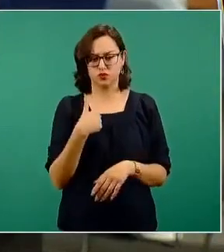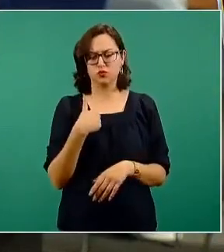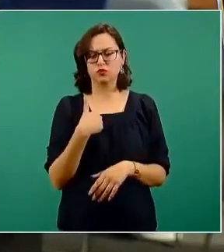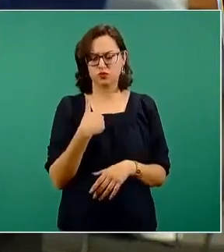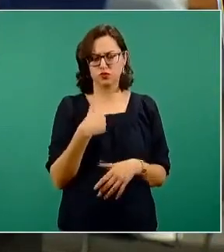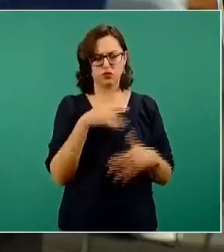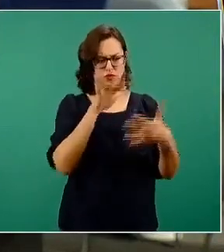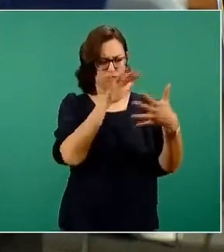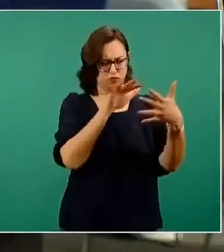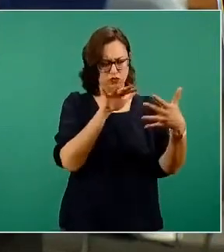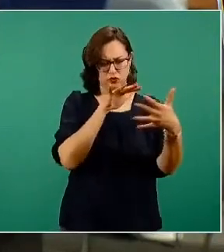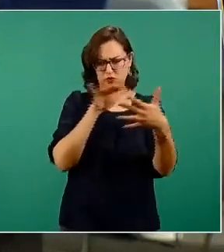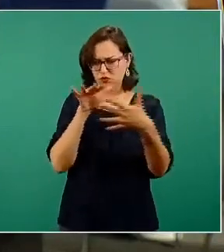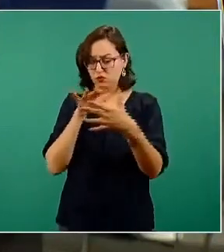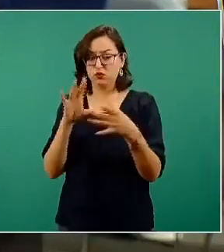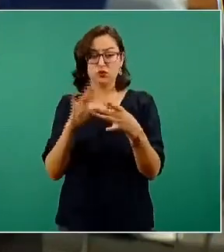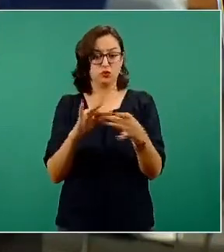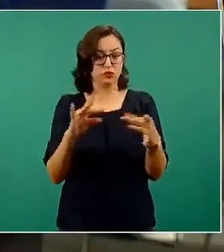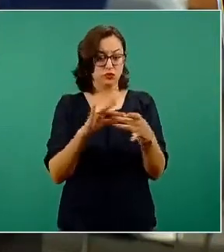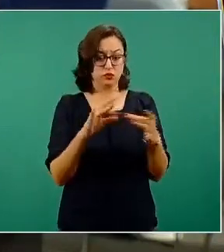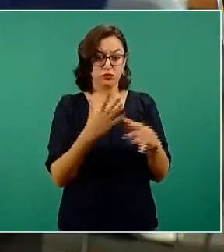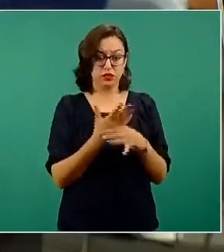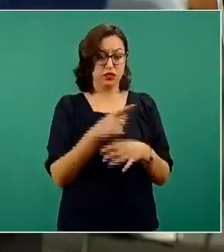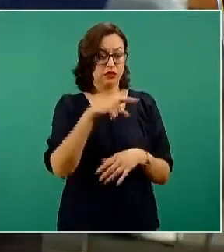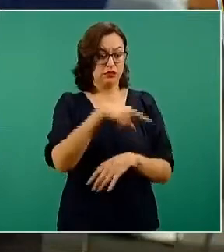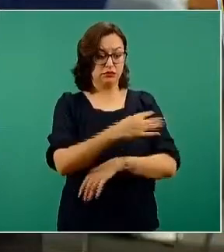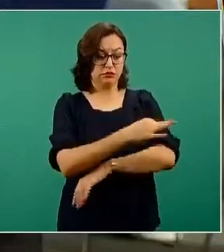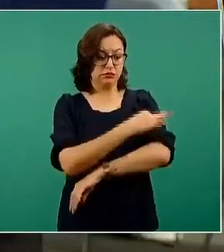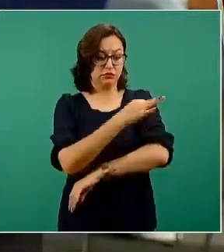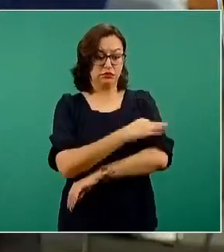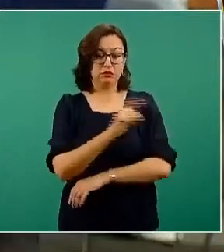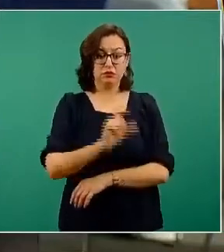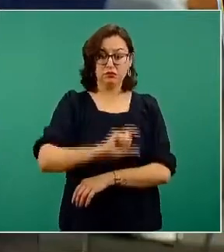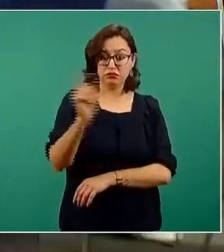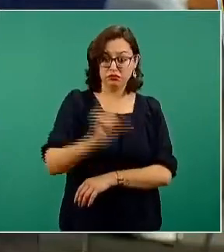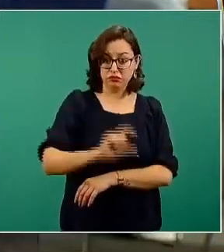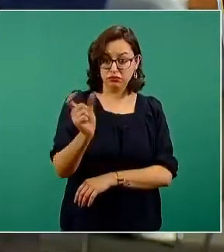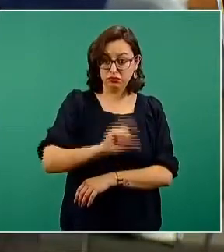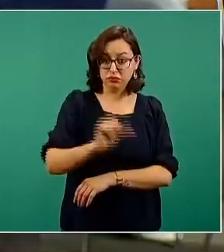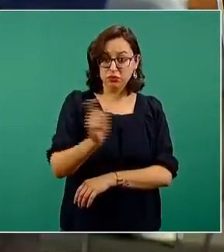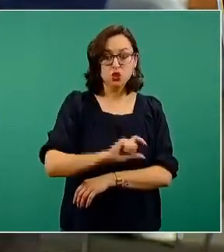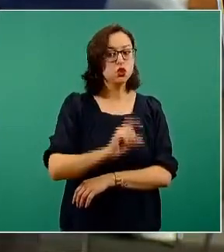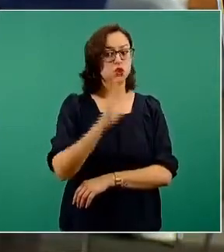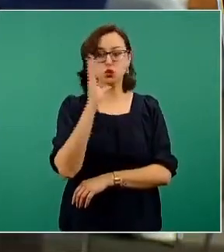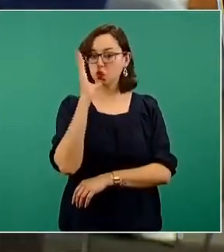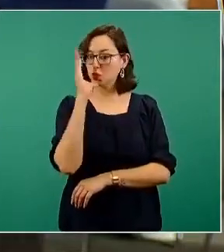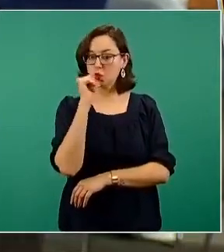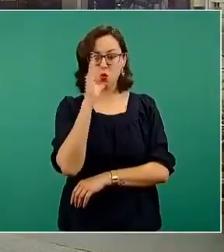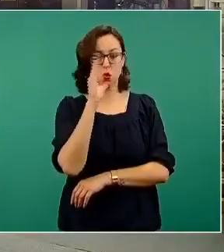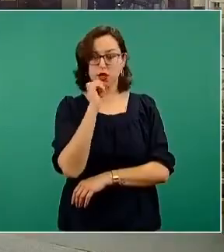y ahí menciona claramente que no se puede agitar el vial al momento de la